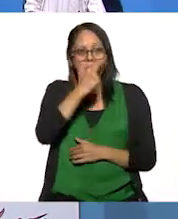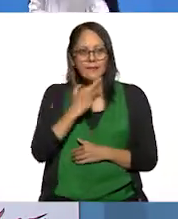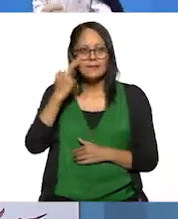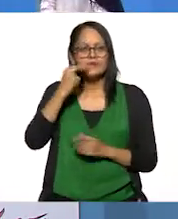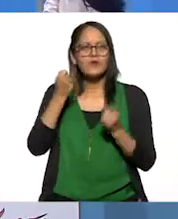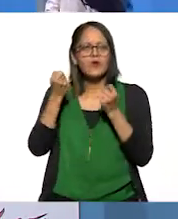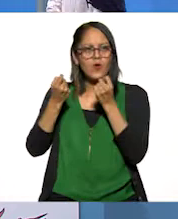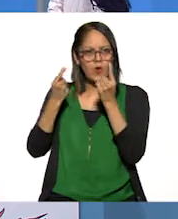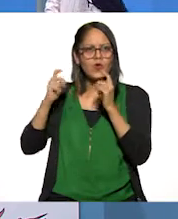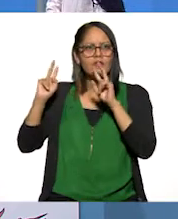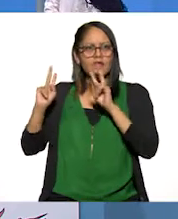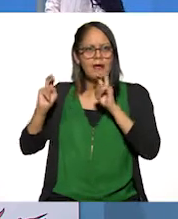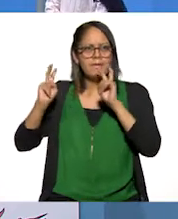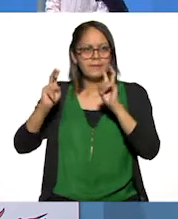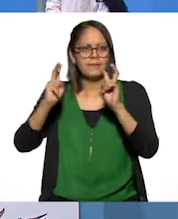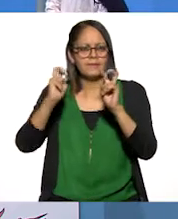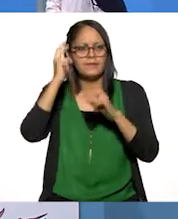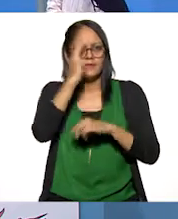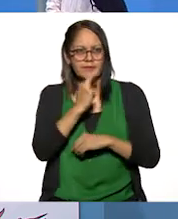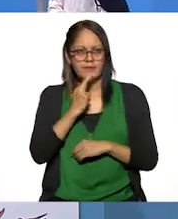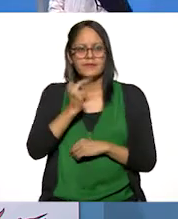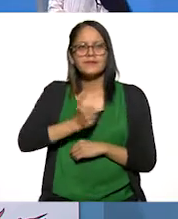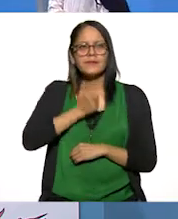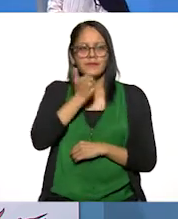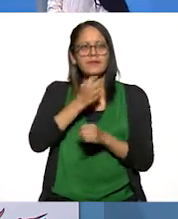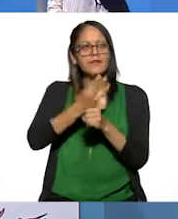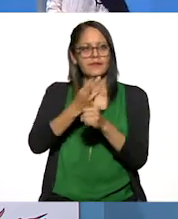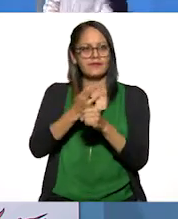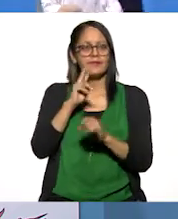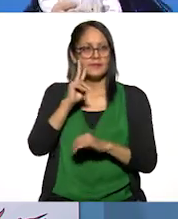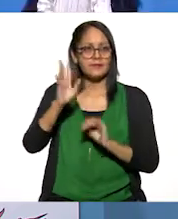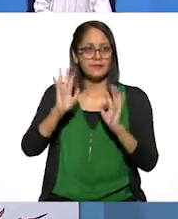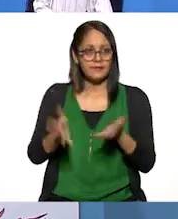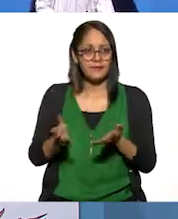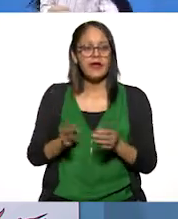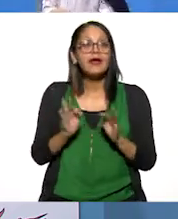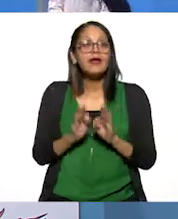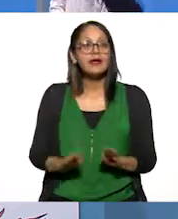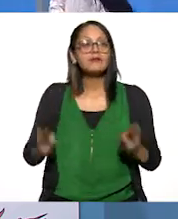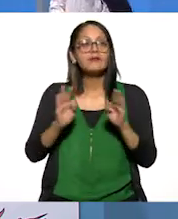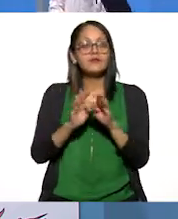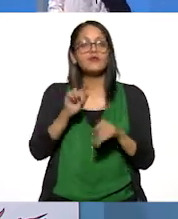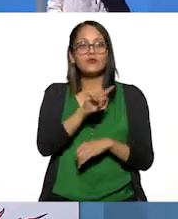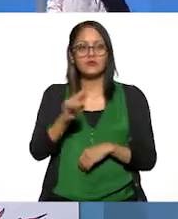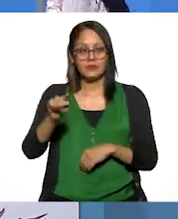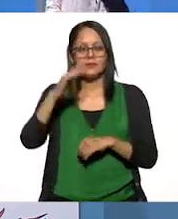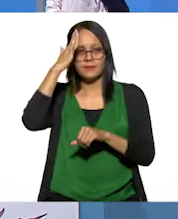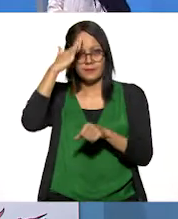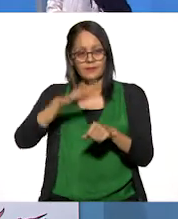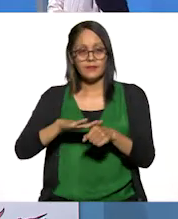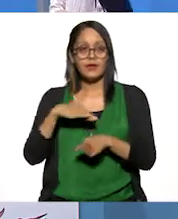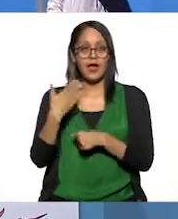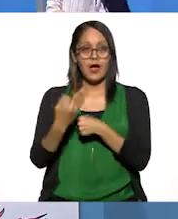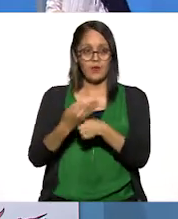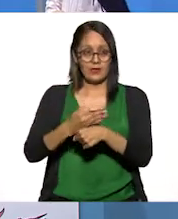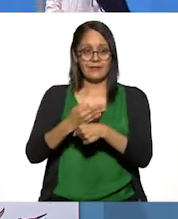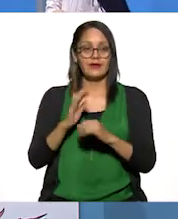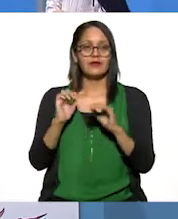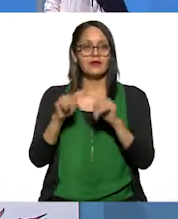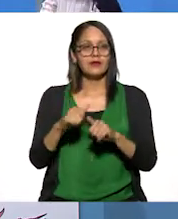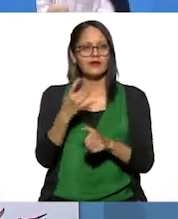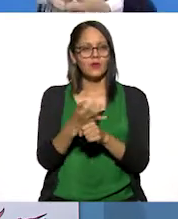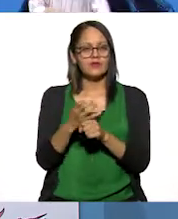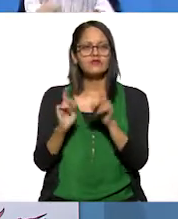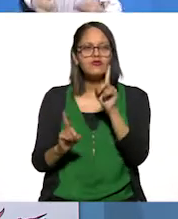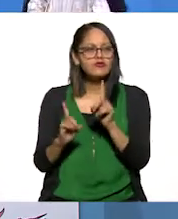algunos temas que ya nuestros alumnos vieron en tercero y que es bien importante que los tengan bien claros para que en cuarto grado no tengan